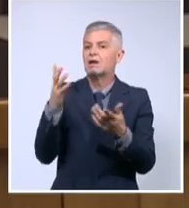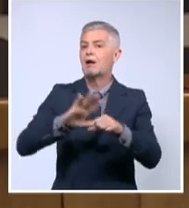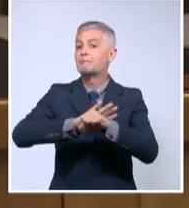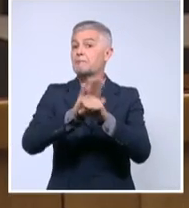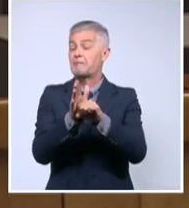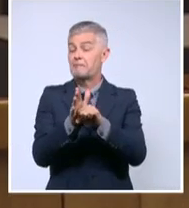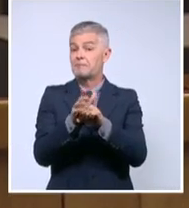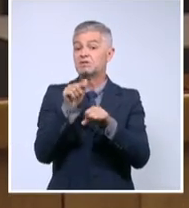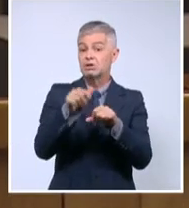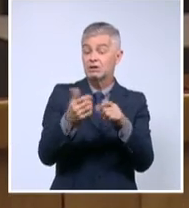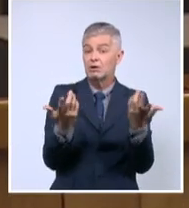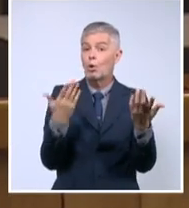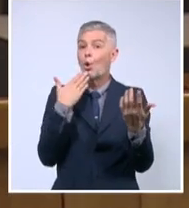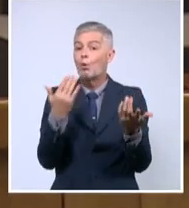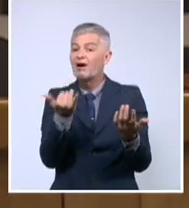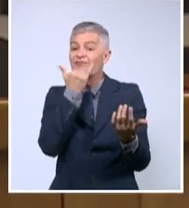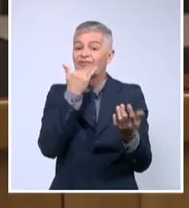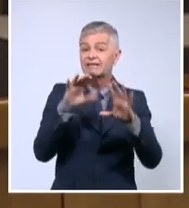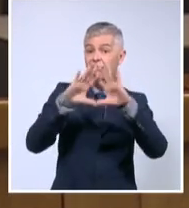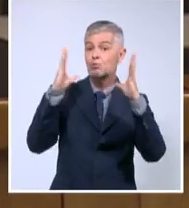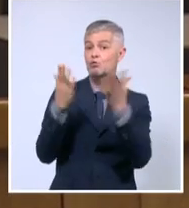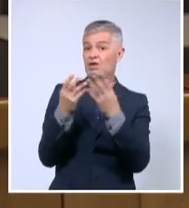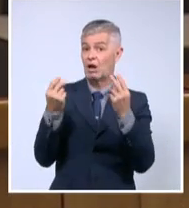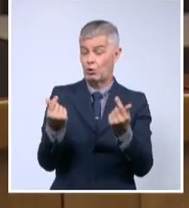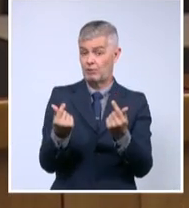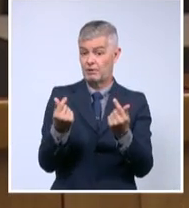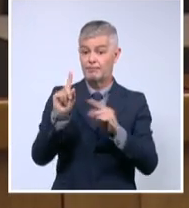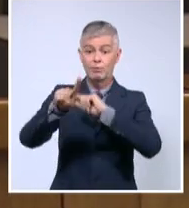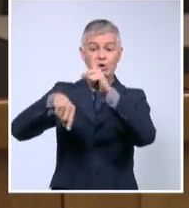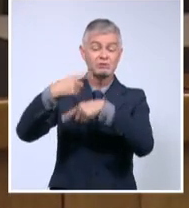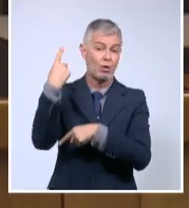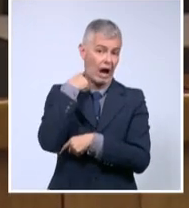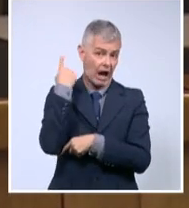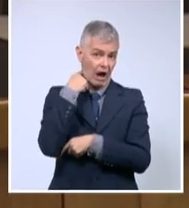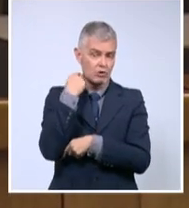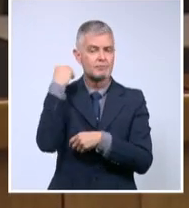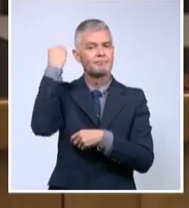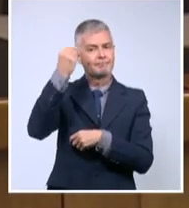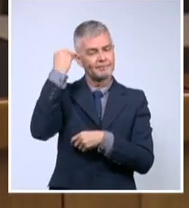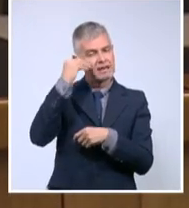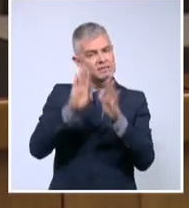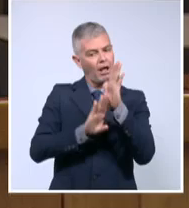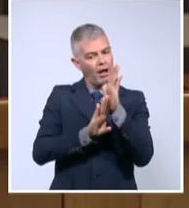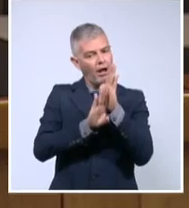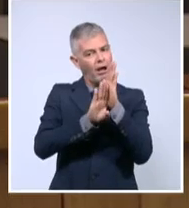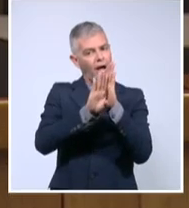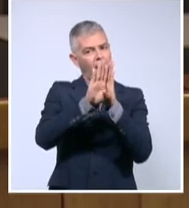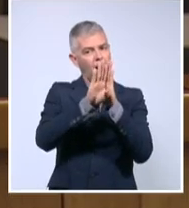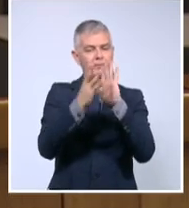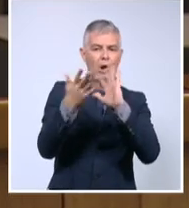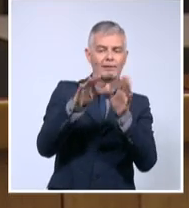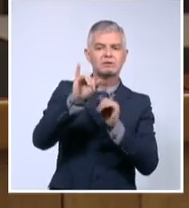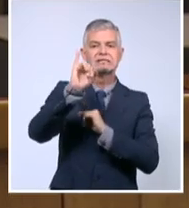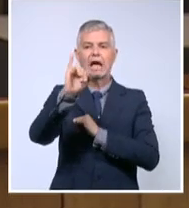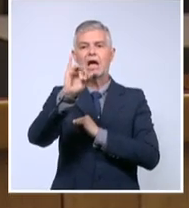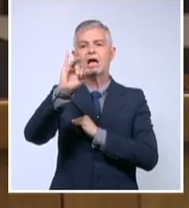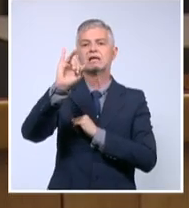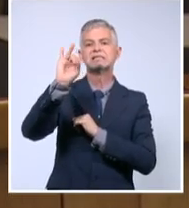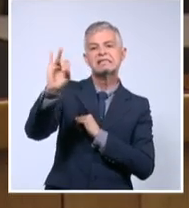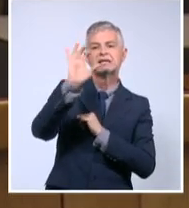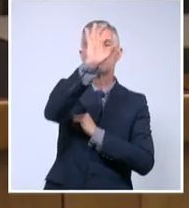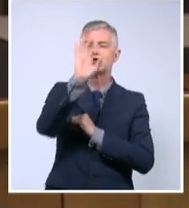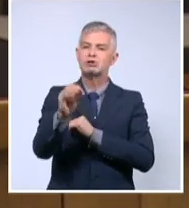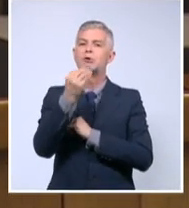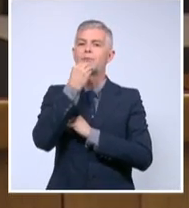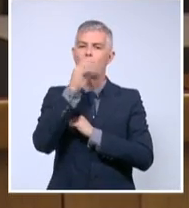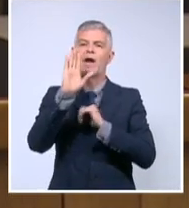economía mundial, el próximo año se espera un proceso gradual de recuperación con un crecimiento entre el 6 y un